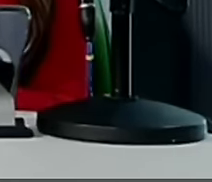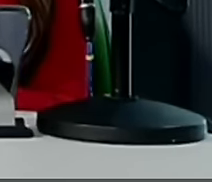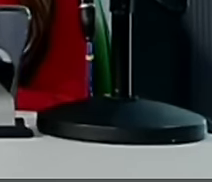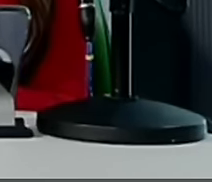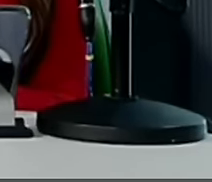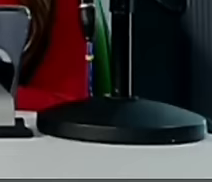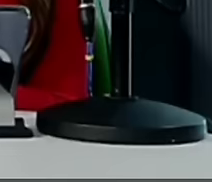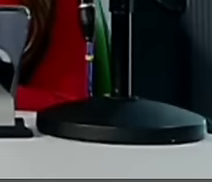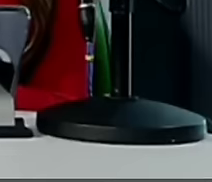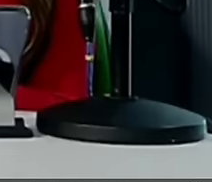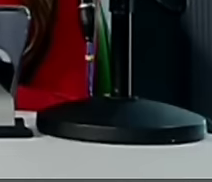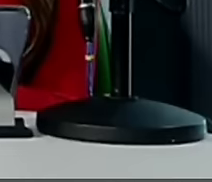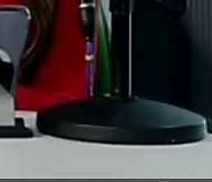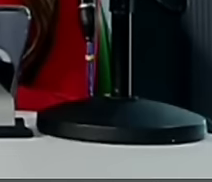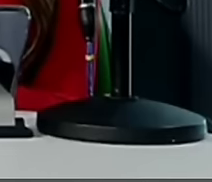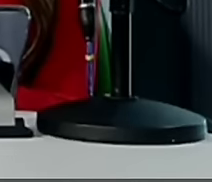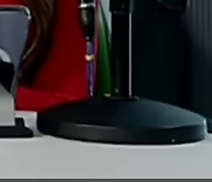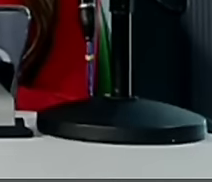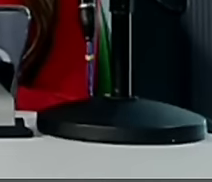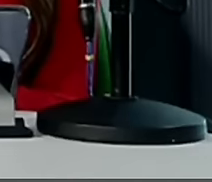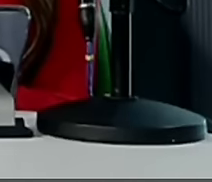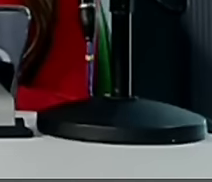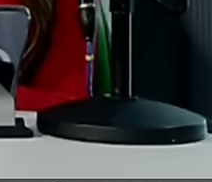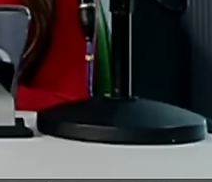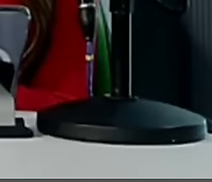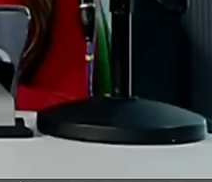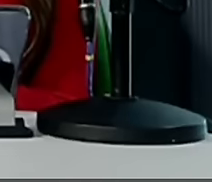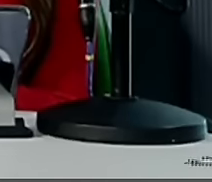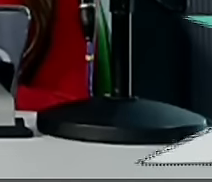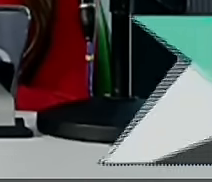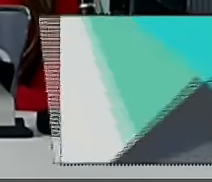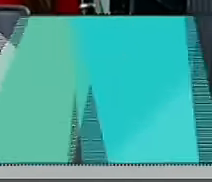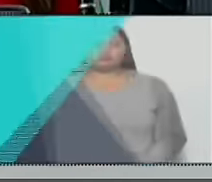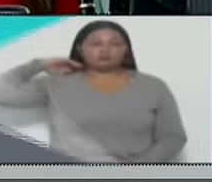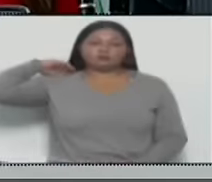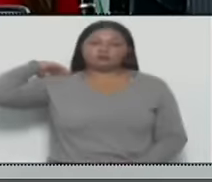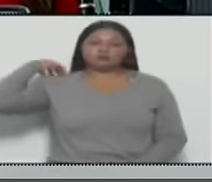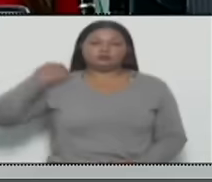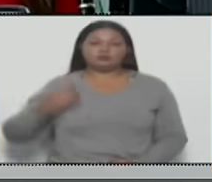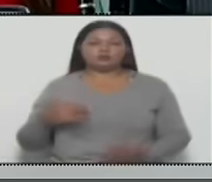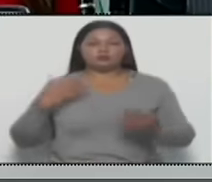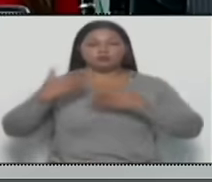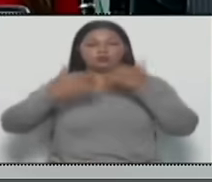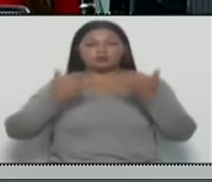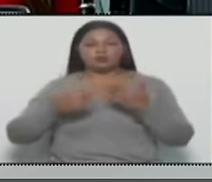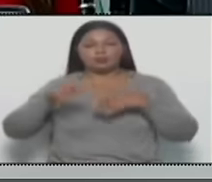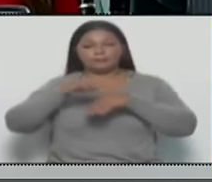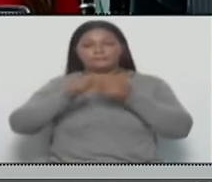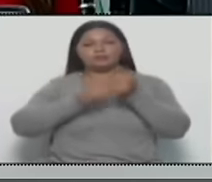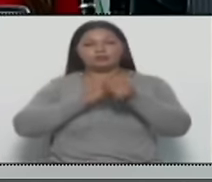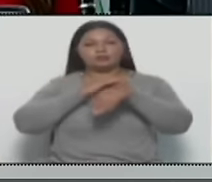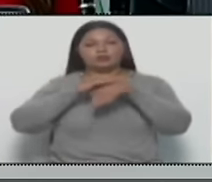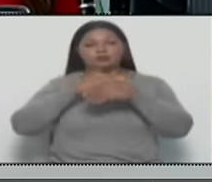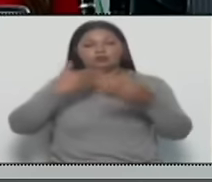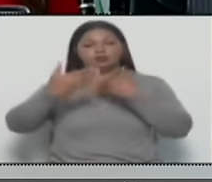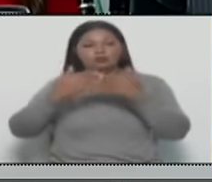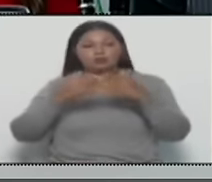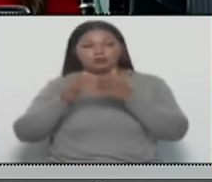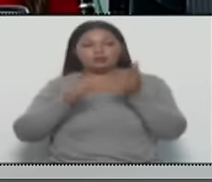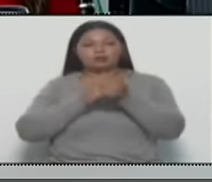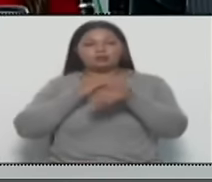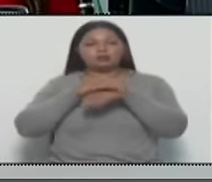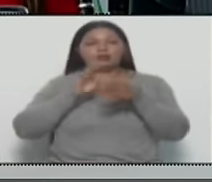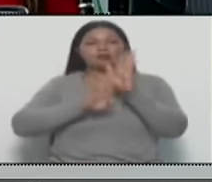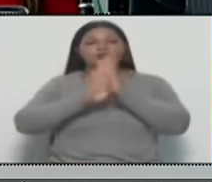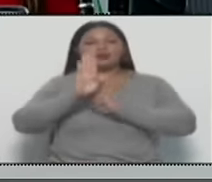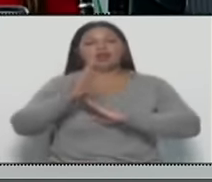Gran expectativa y gran interés ha causado esta conversación con el viceministro Raúl Hernández, quien es viceministro para el